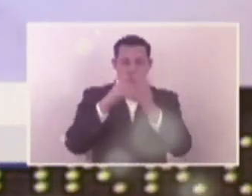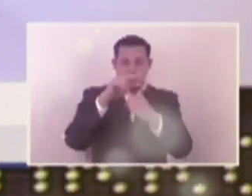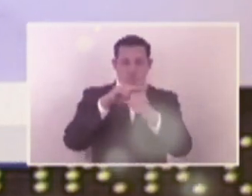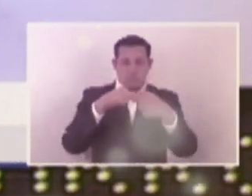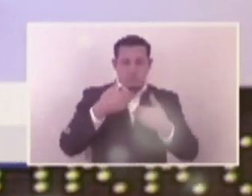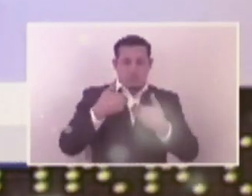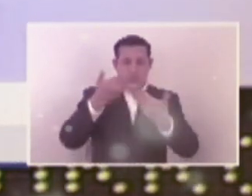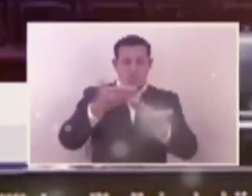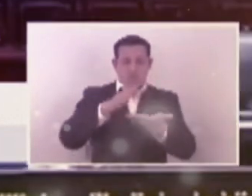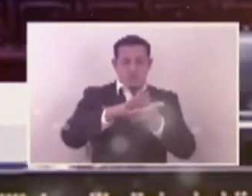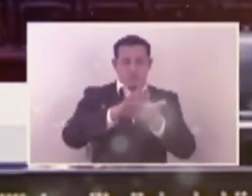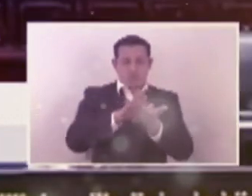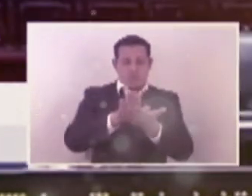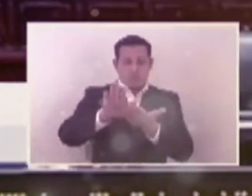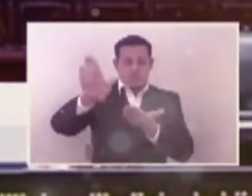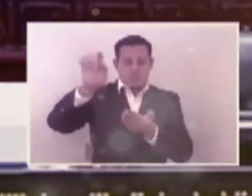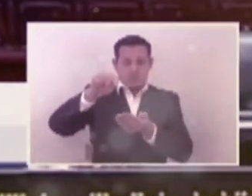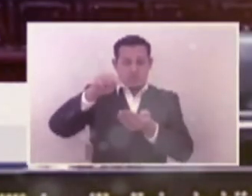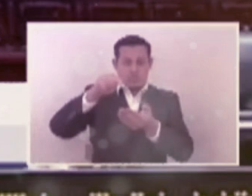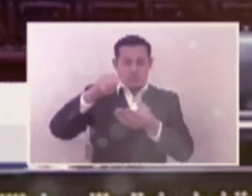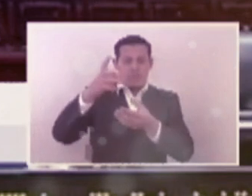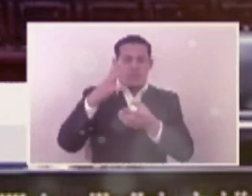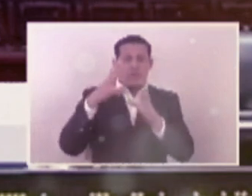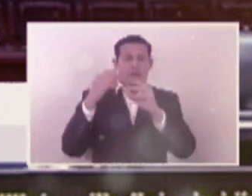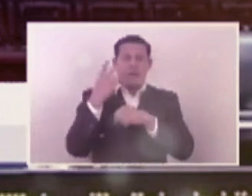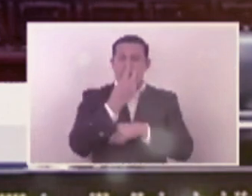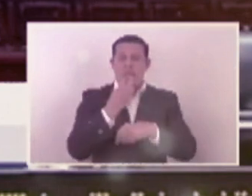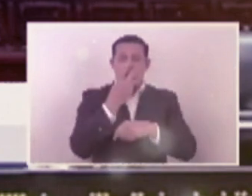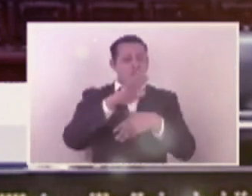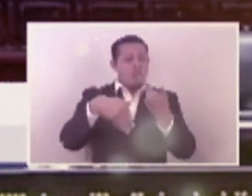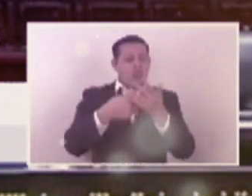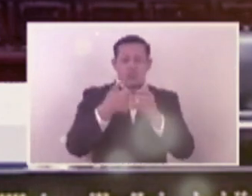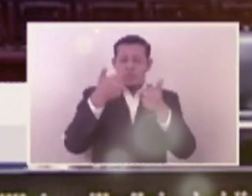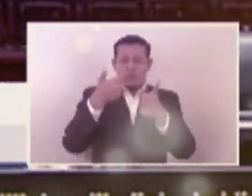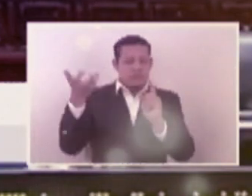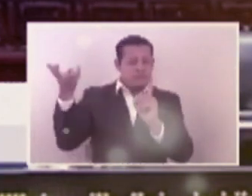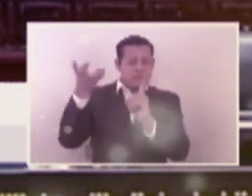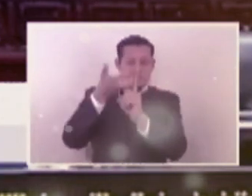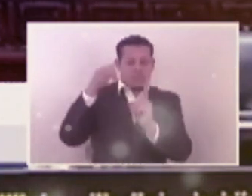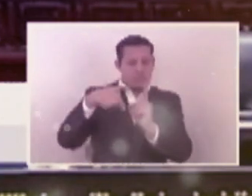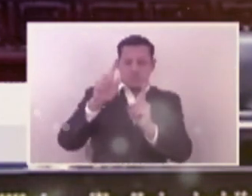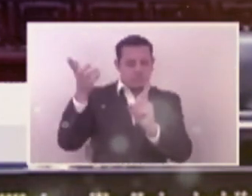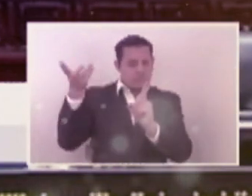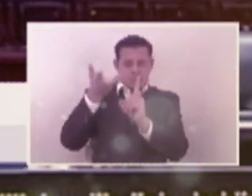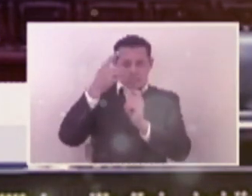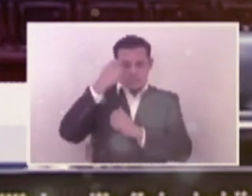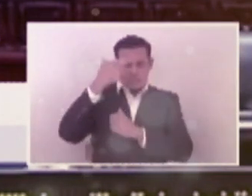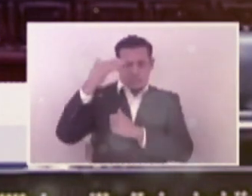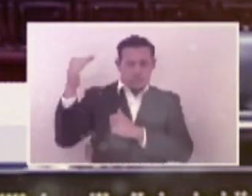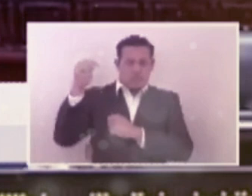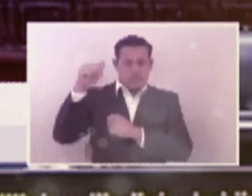que le dieron de viáticos? Ustedes que se llenan la boca diciendo que todo está bien, que es persecución. Aquí no es persecución